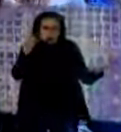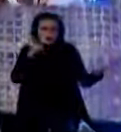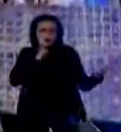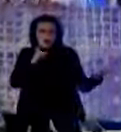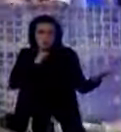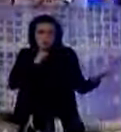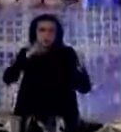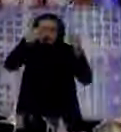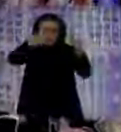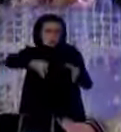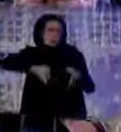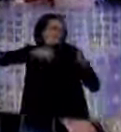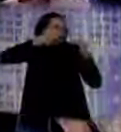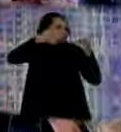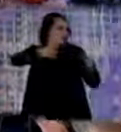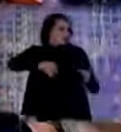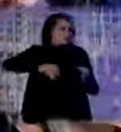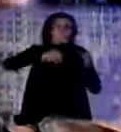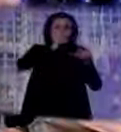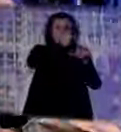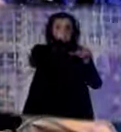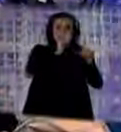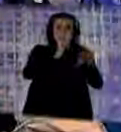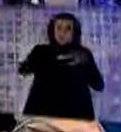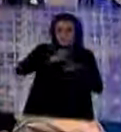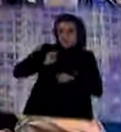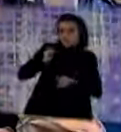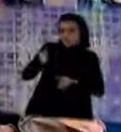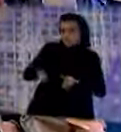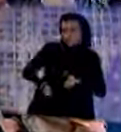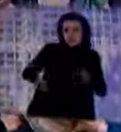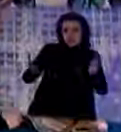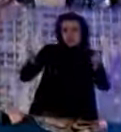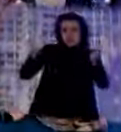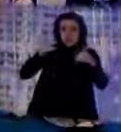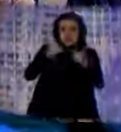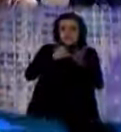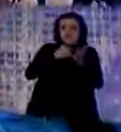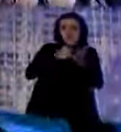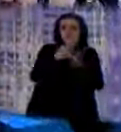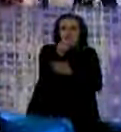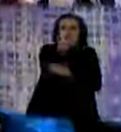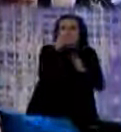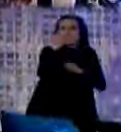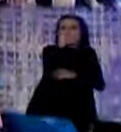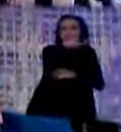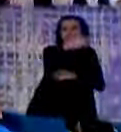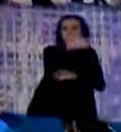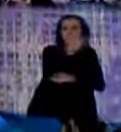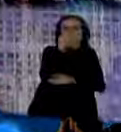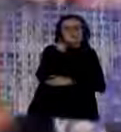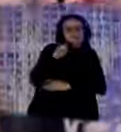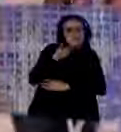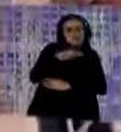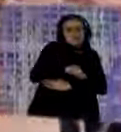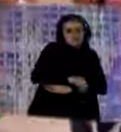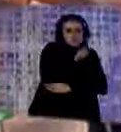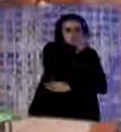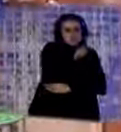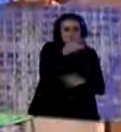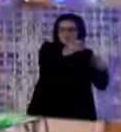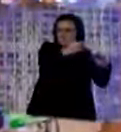nos pasa lo mismo nunca hay crisis para el rico donde flo al dinero en el sueldo del obrero ya